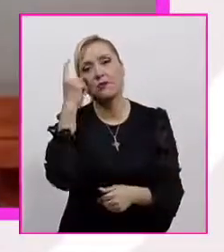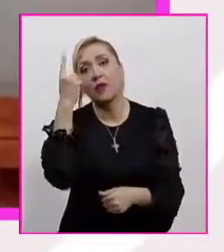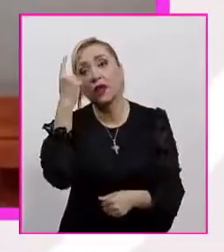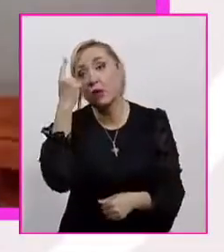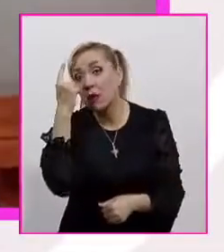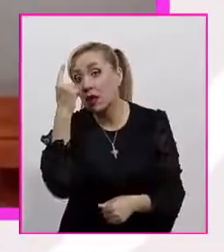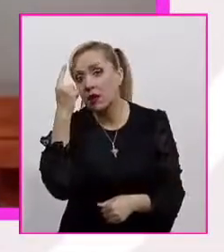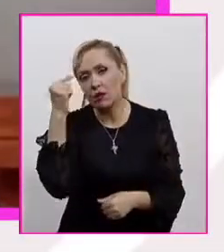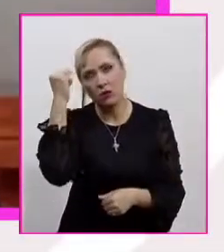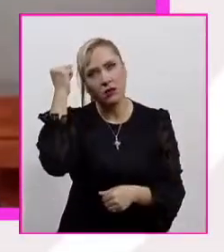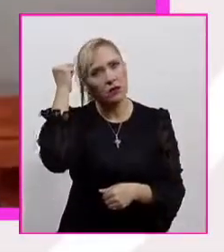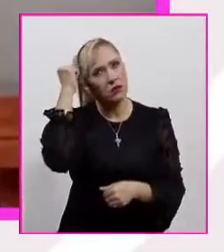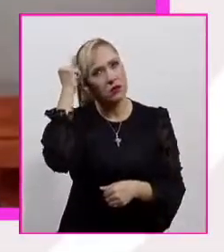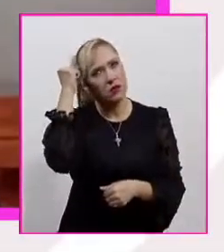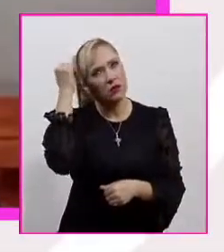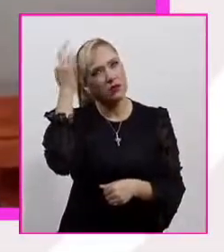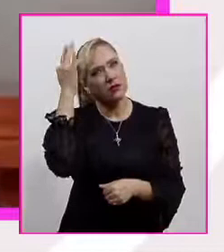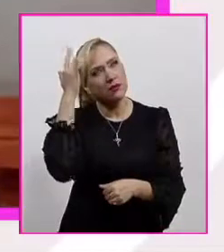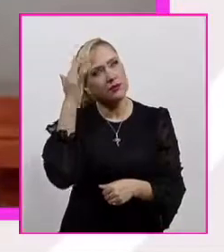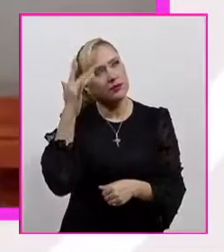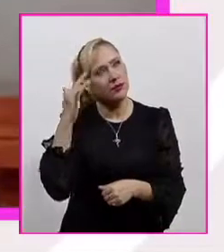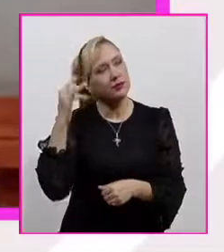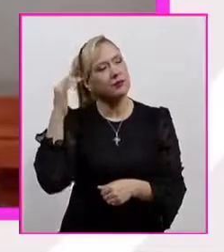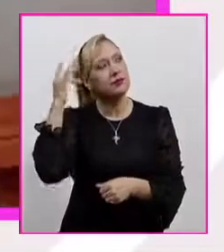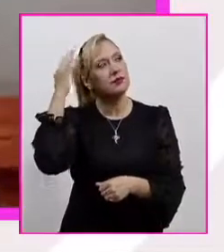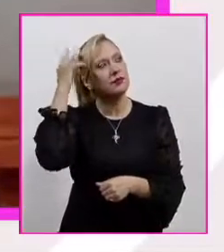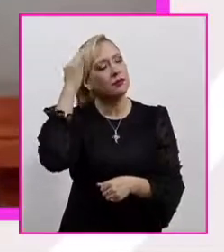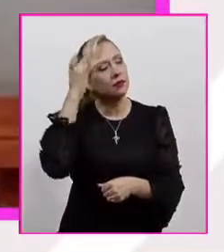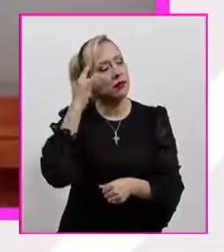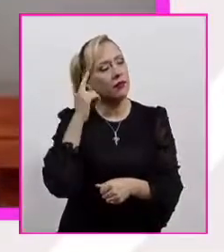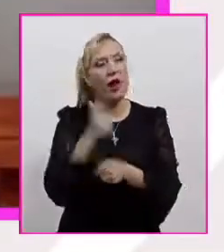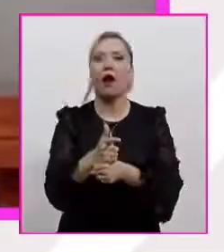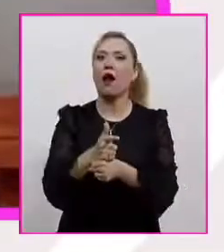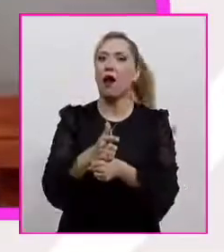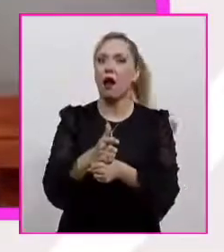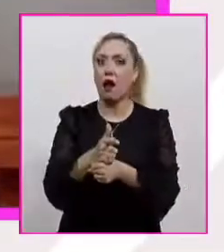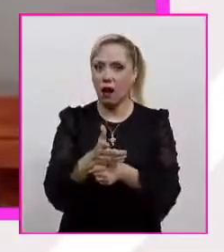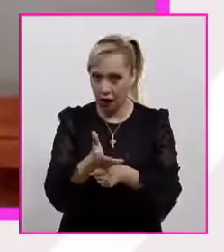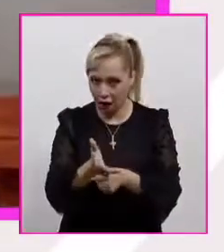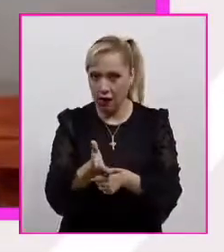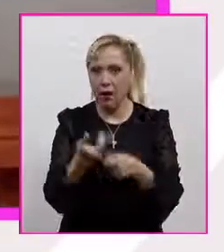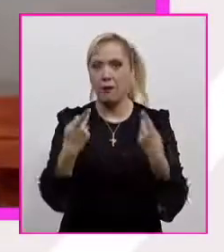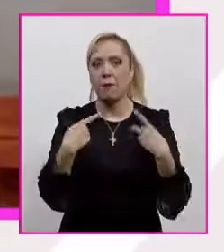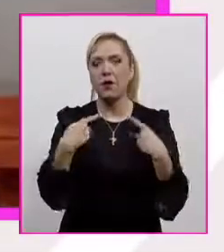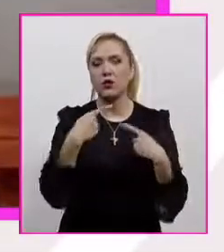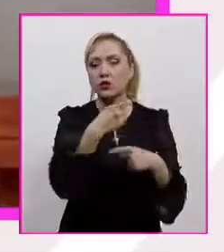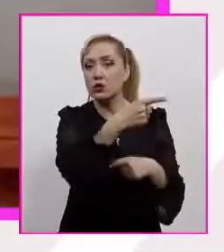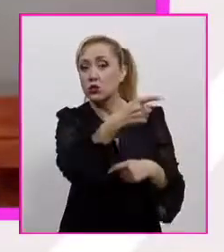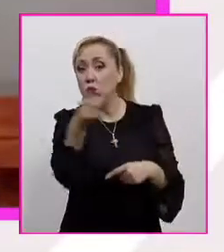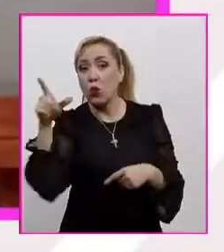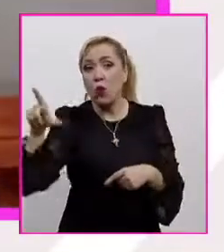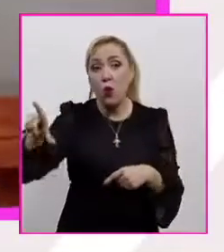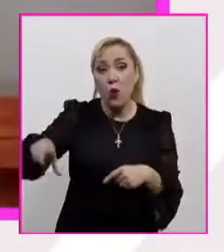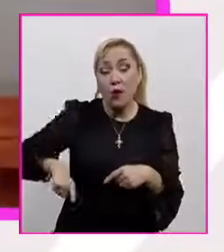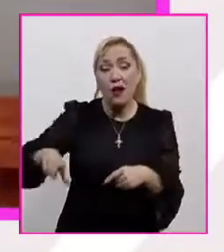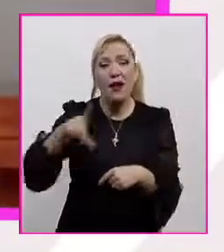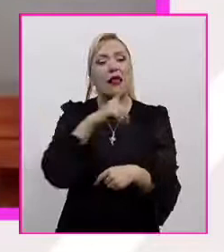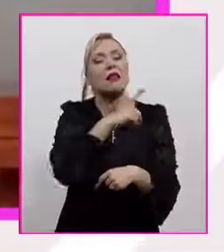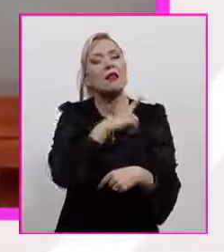hacer es concientizarlo. Nos tenemos que dar cuenta, y sobre todo las personas funcionarias públicas tienen